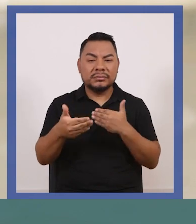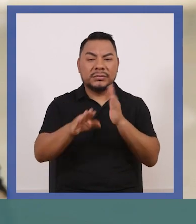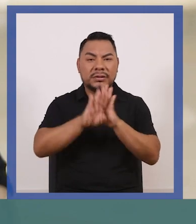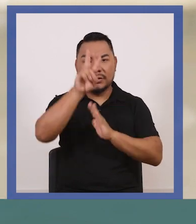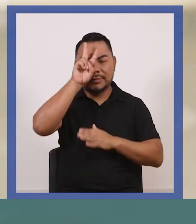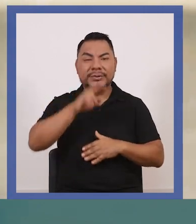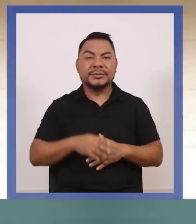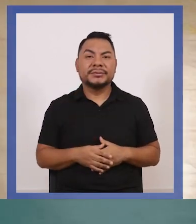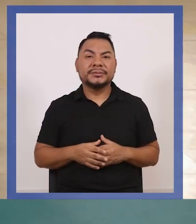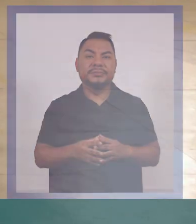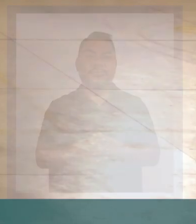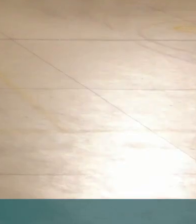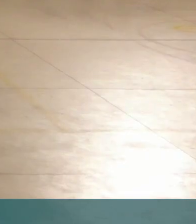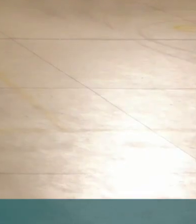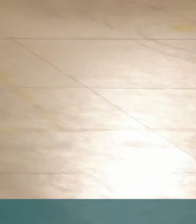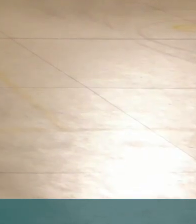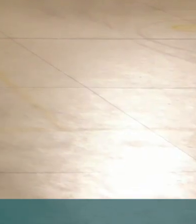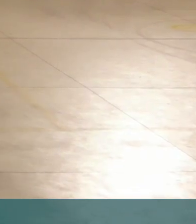sacar adelante el país.